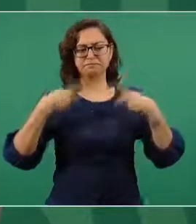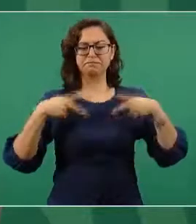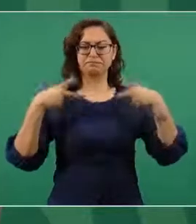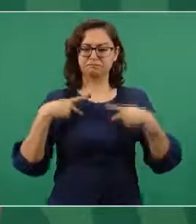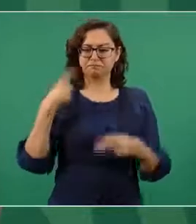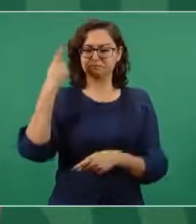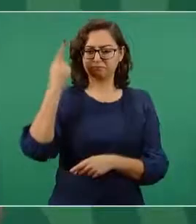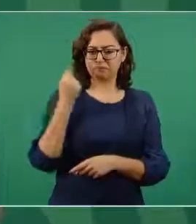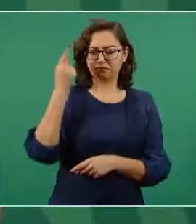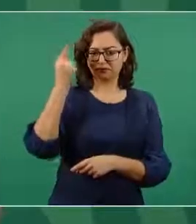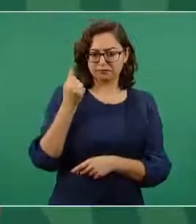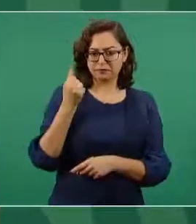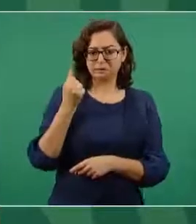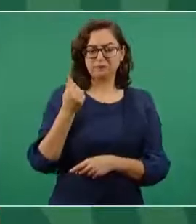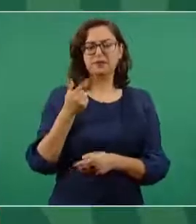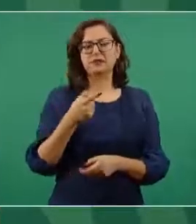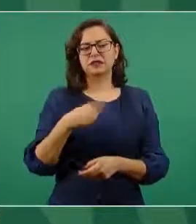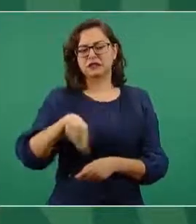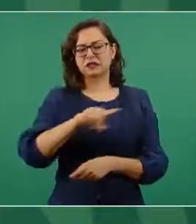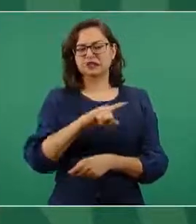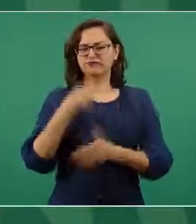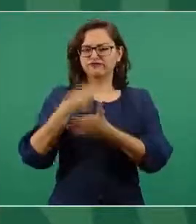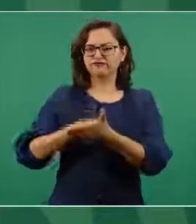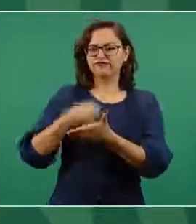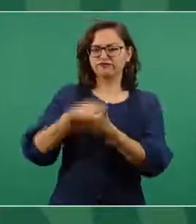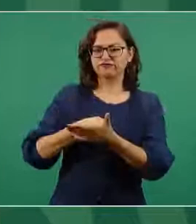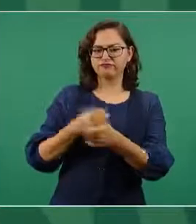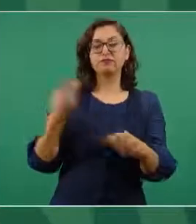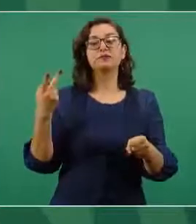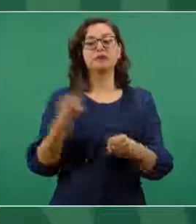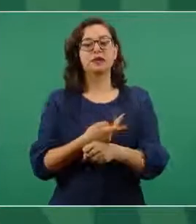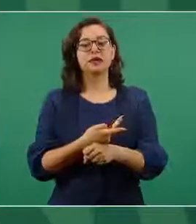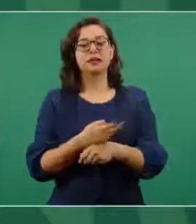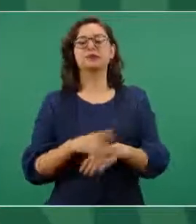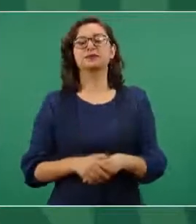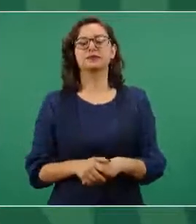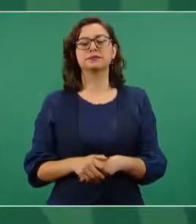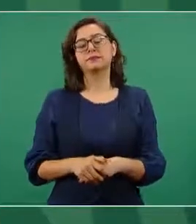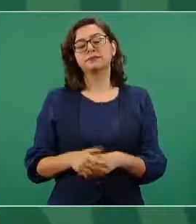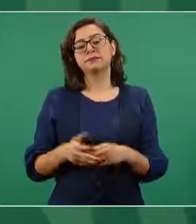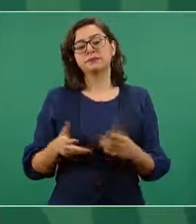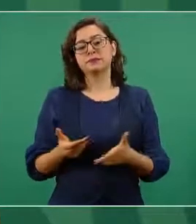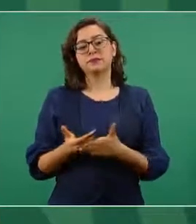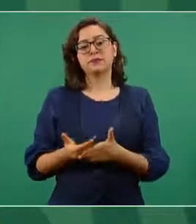pensionados. Hubo una modificación a la ley en